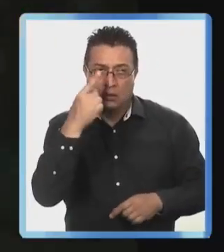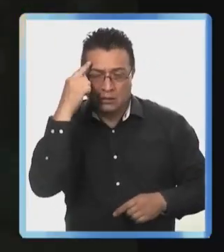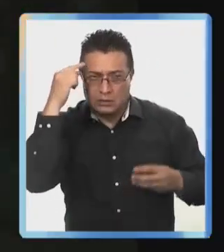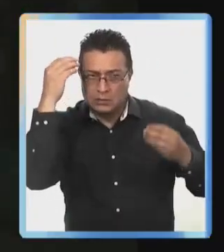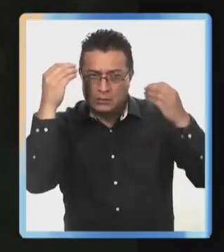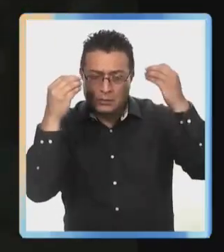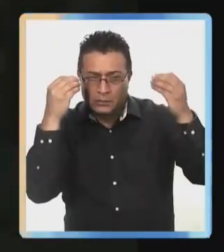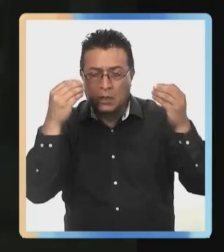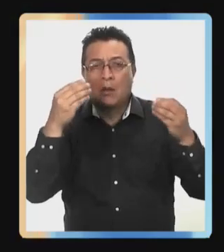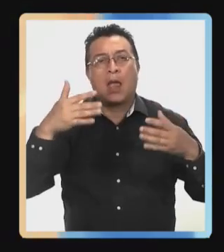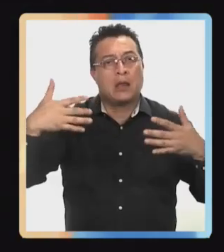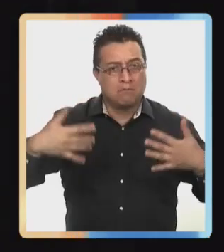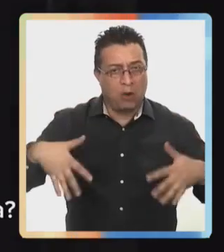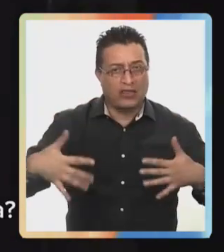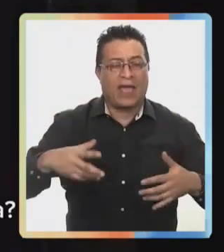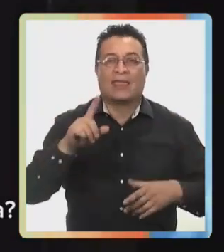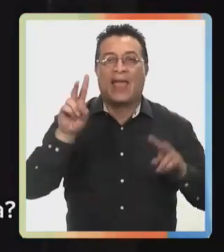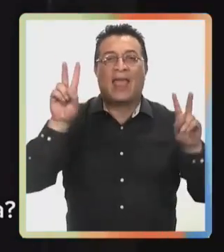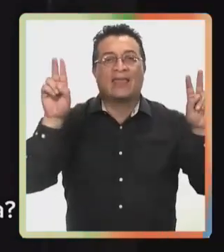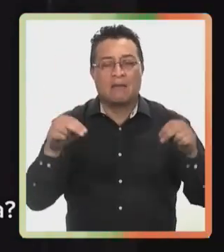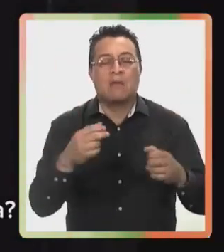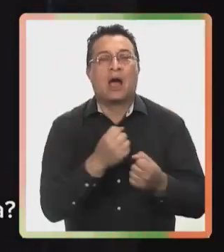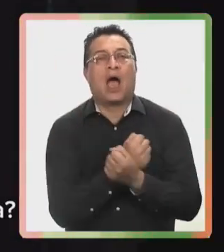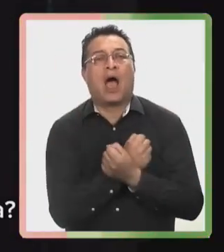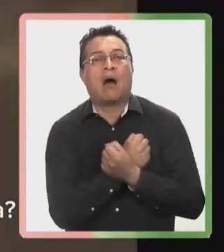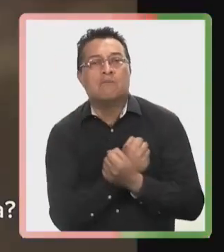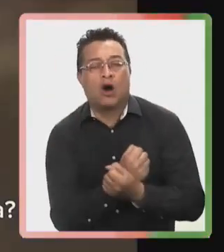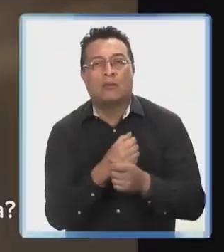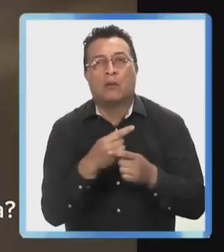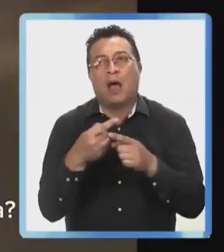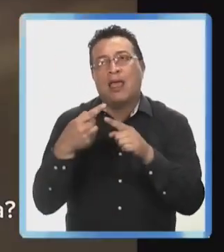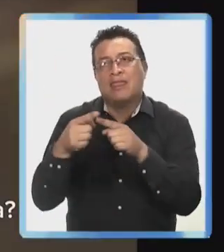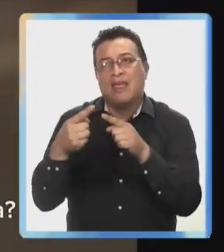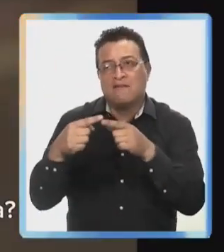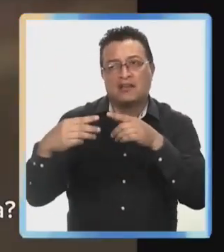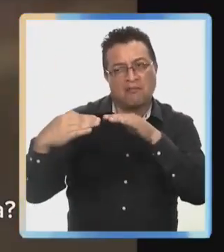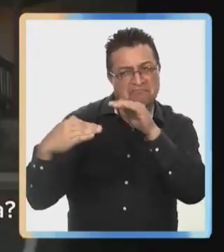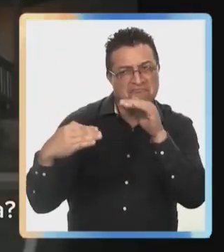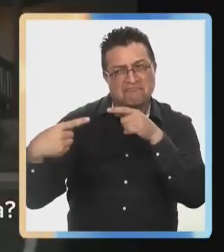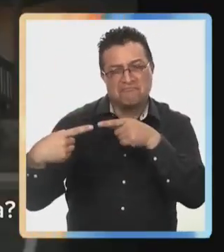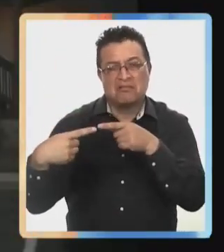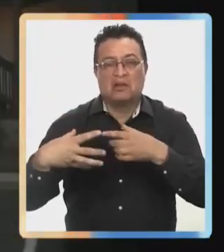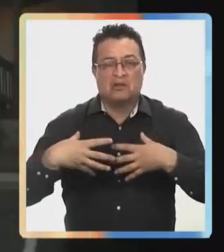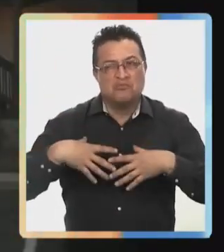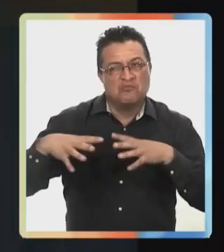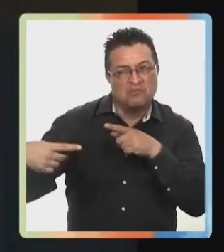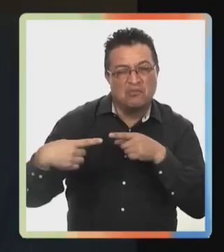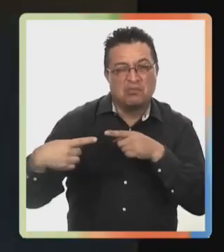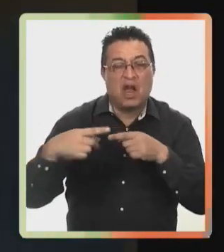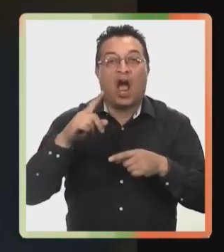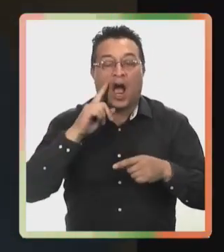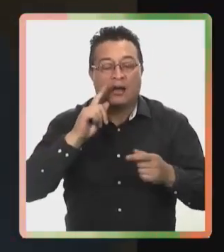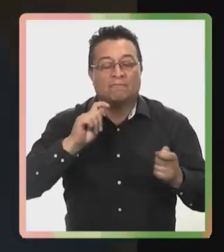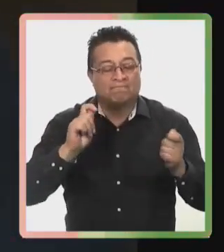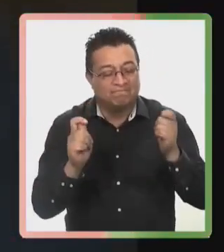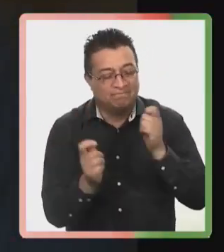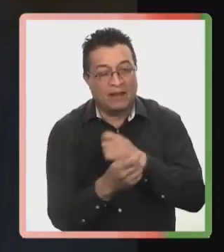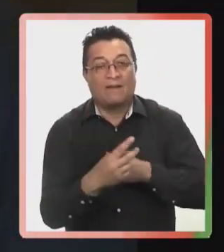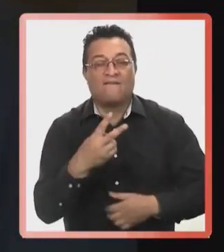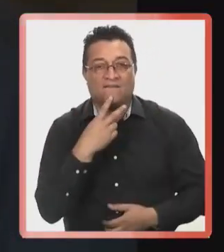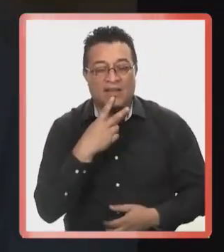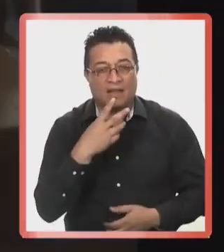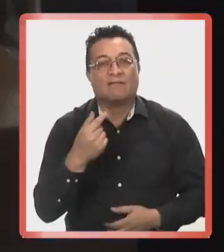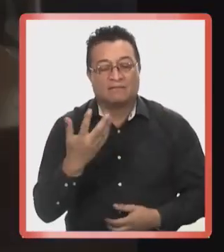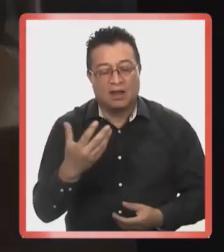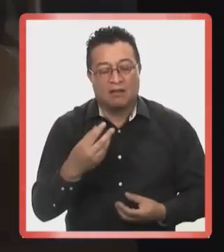sobre importantes temas como el amor, las diferencias, el rencor y las transformaciones que hacen que nuestra vida valga